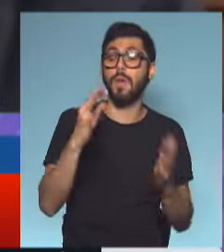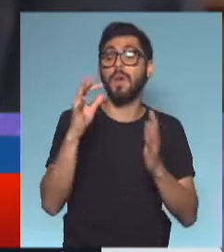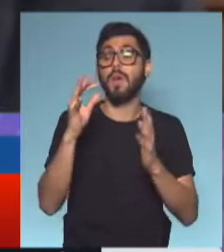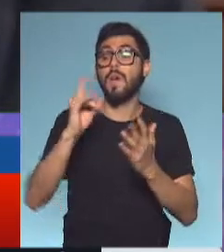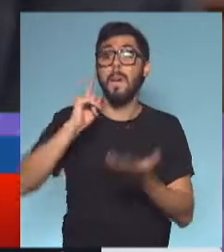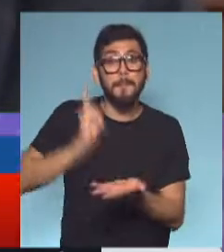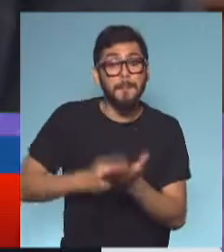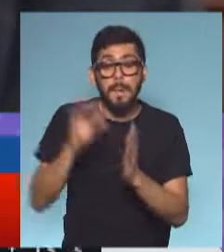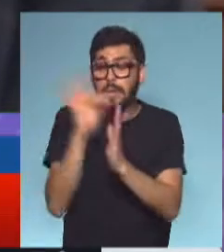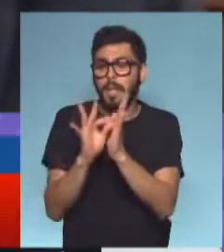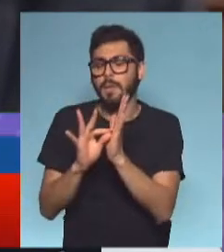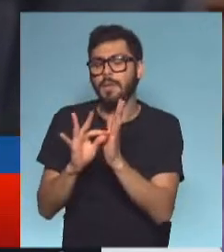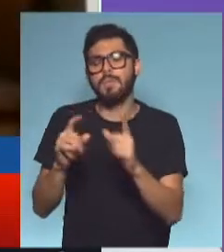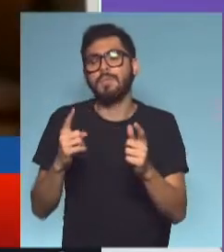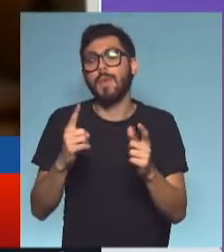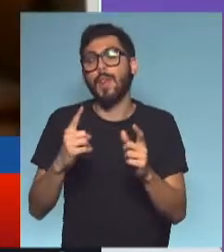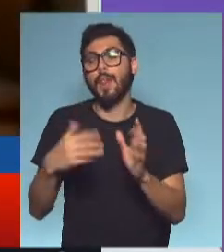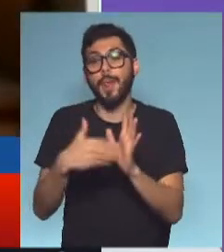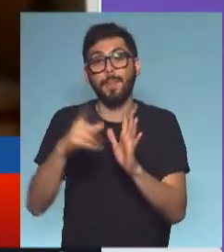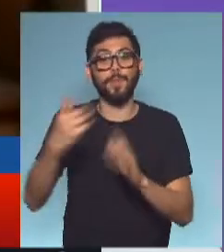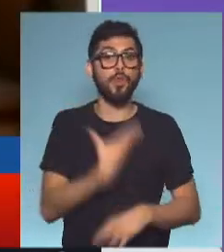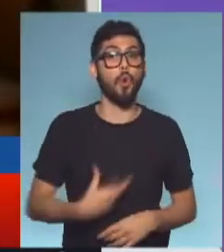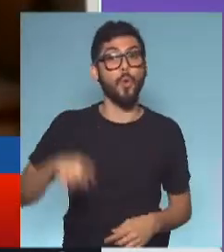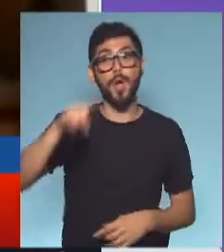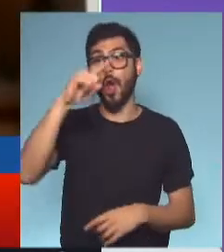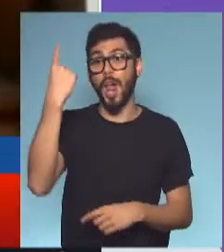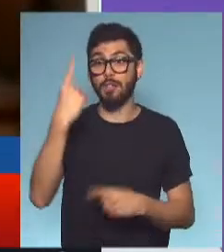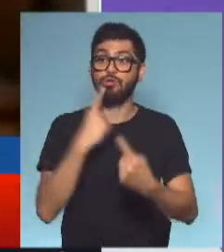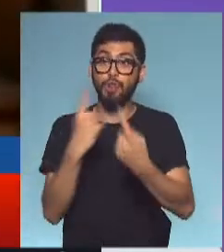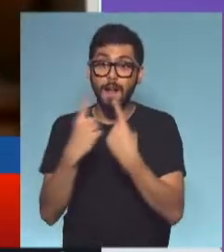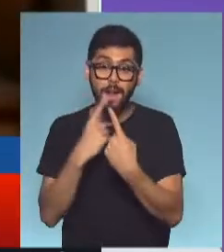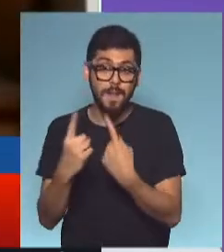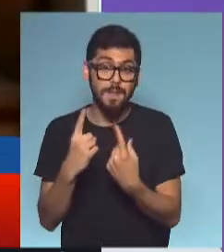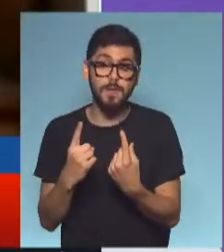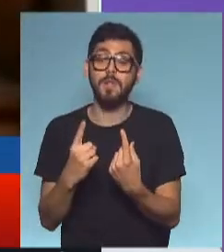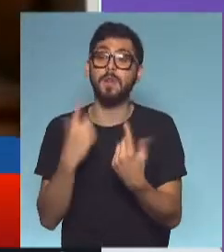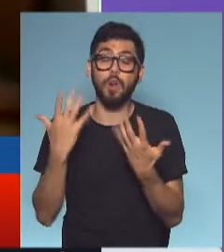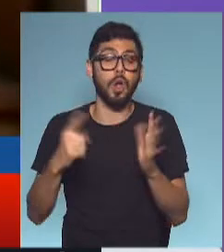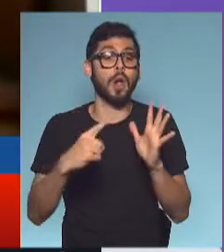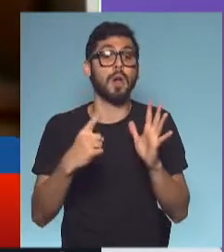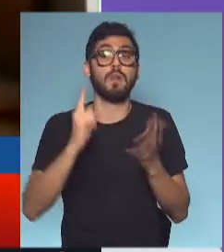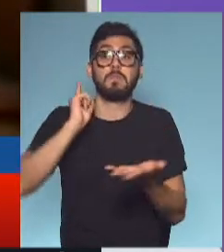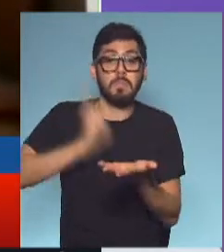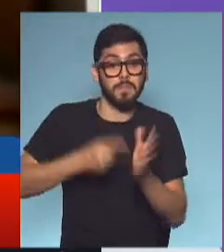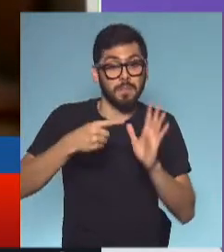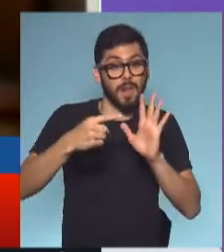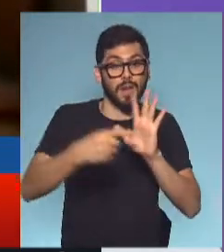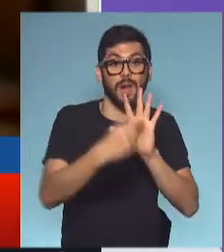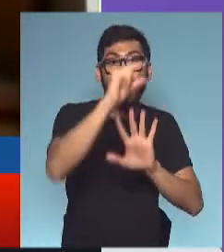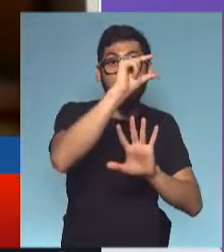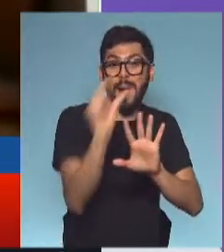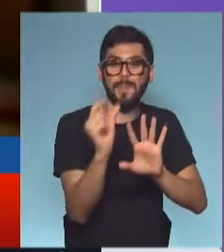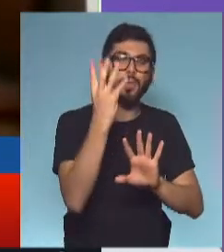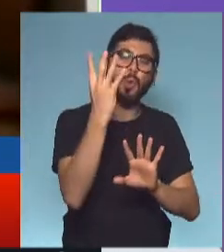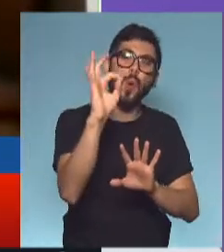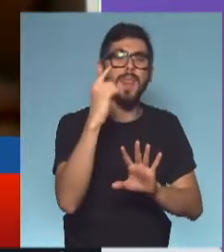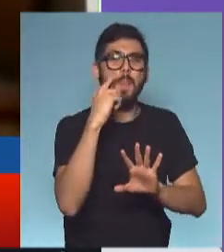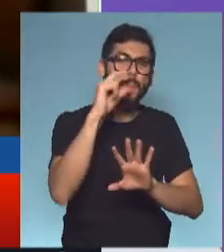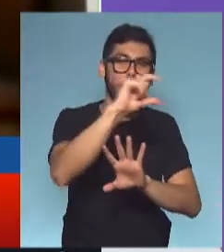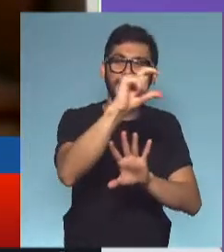como siempre, como dije al principio, ¿Qué con el tal? gobierno nacional y aquellas Sí. medidas que apliquen para el AMBA, para los 40 distritos del AMBA,